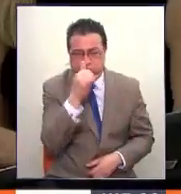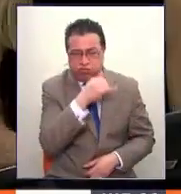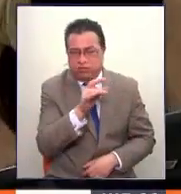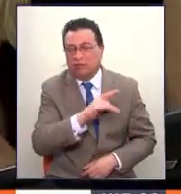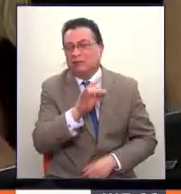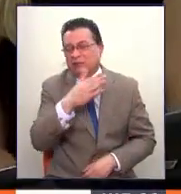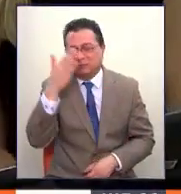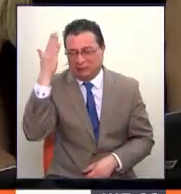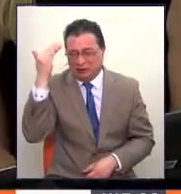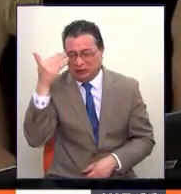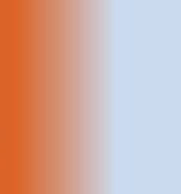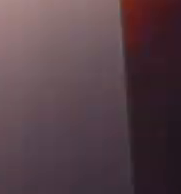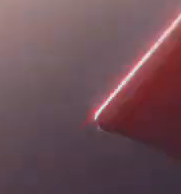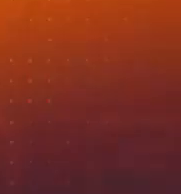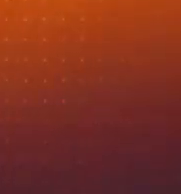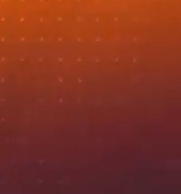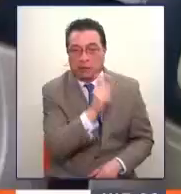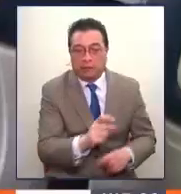incompetente.